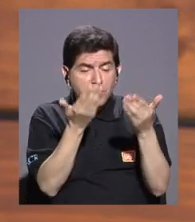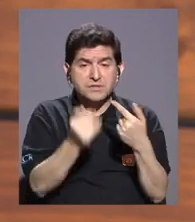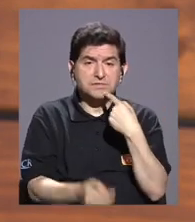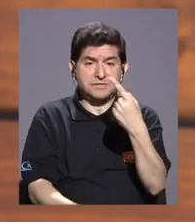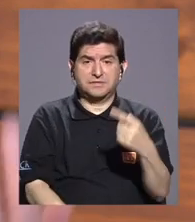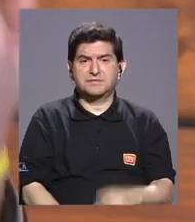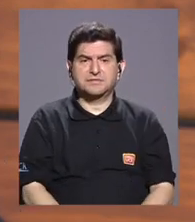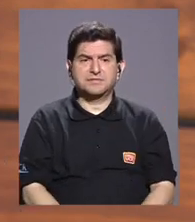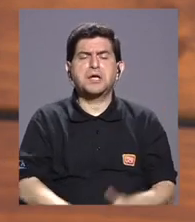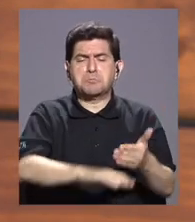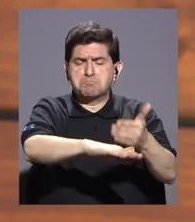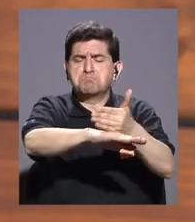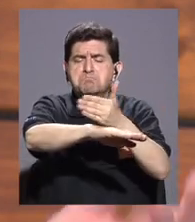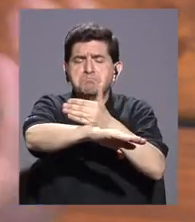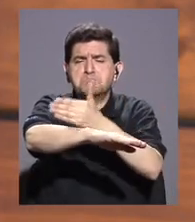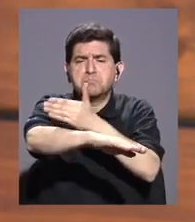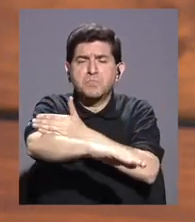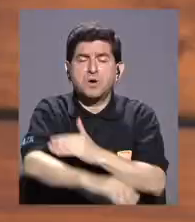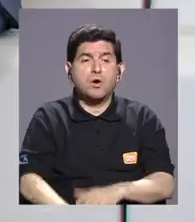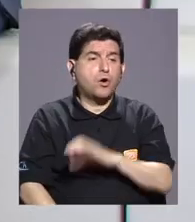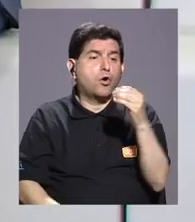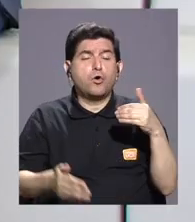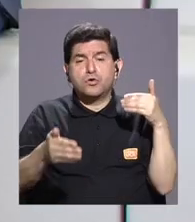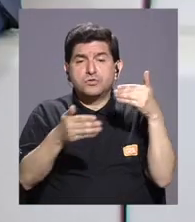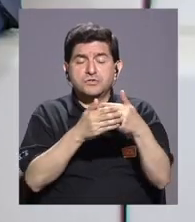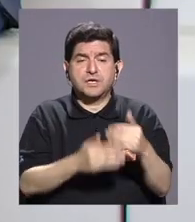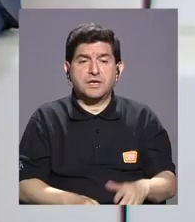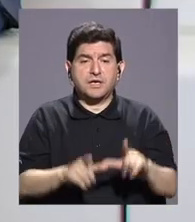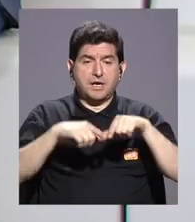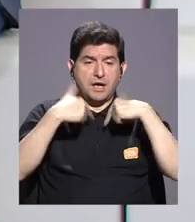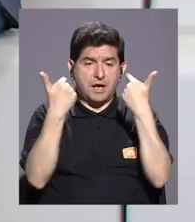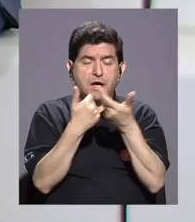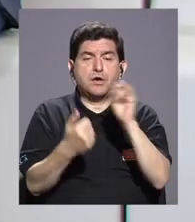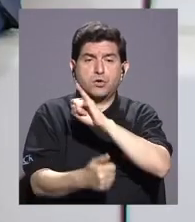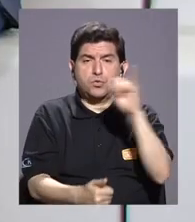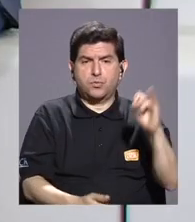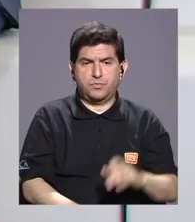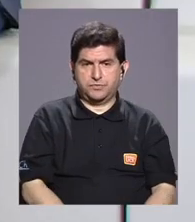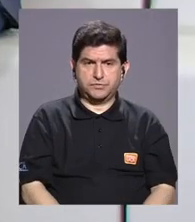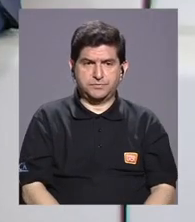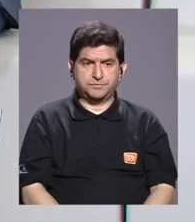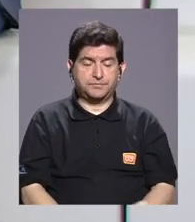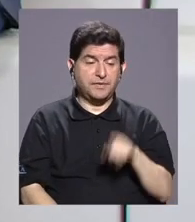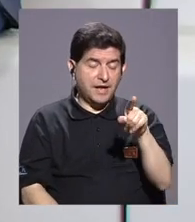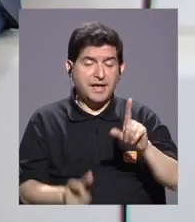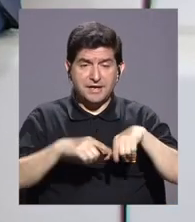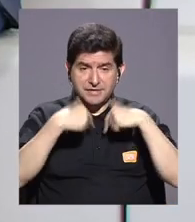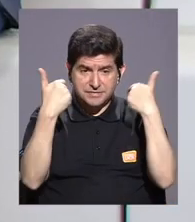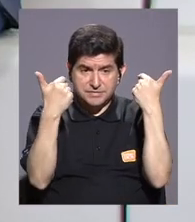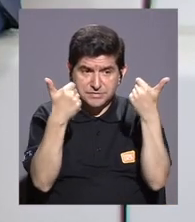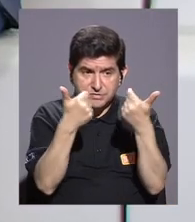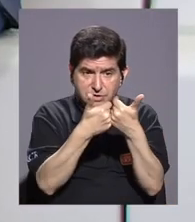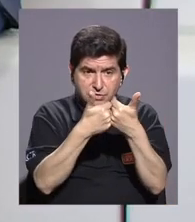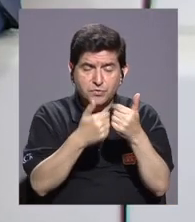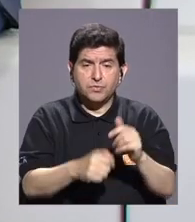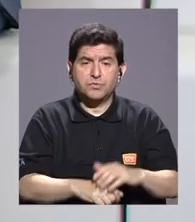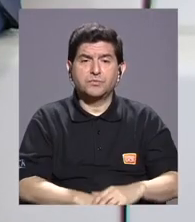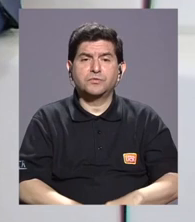podríamos caracterizar más progresista o más cercano a fuerzas políticas de izquierda. ¿Cómo quiénes? Ese sector,